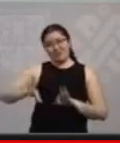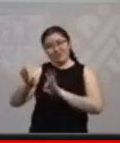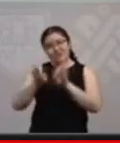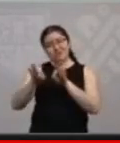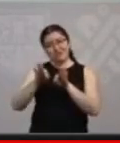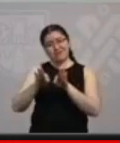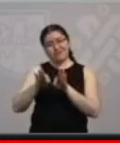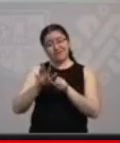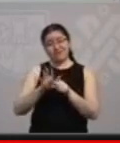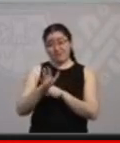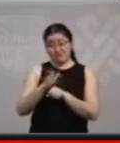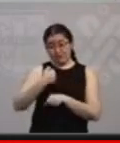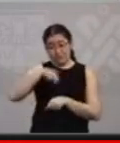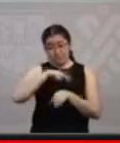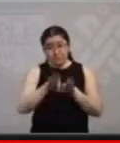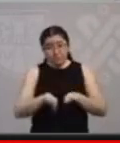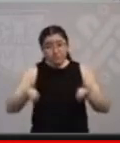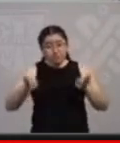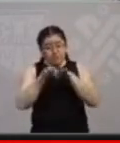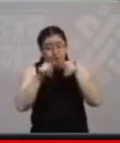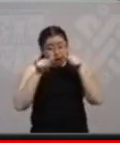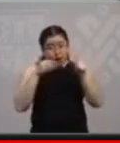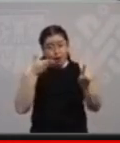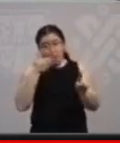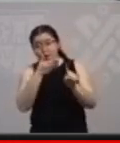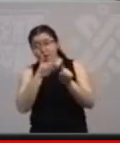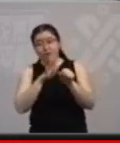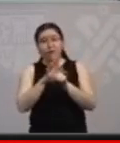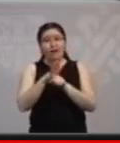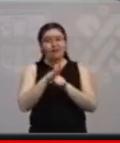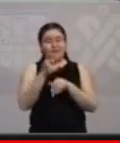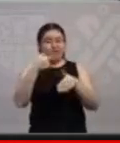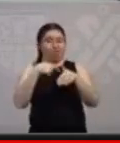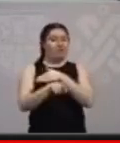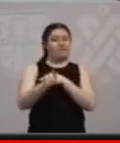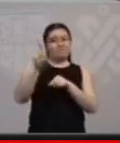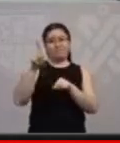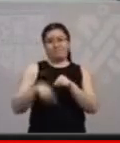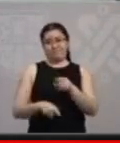públicos. Uno de nuestros principales objetivos es erradicar la corrupción.